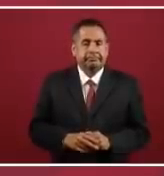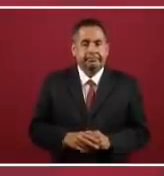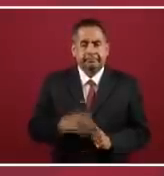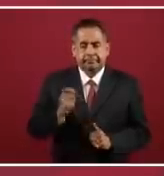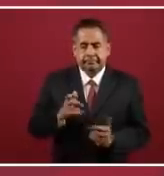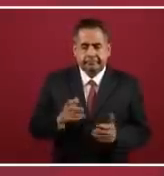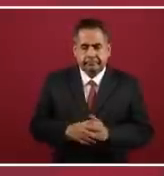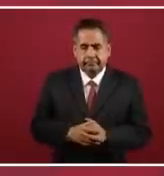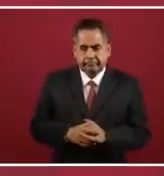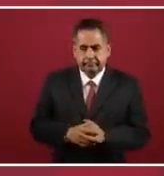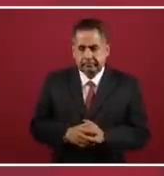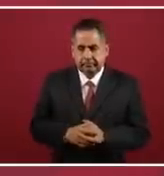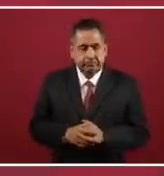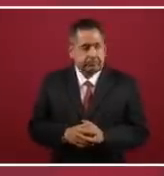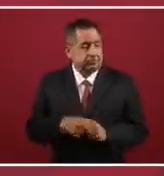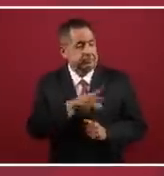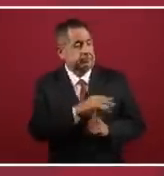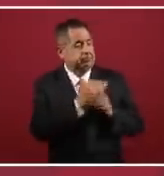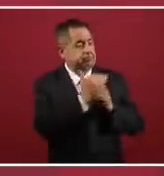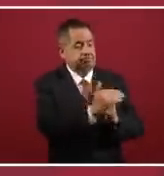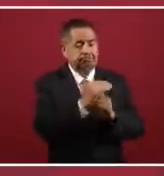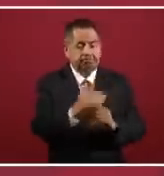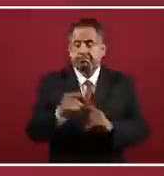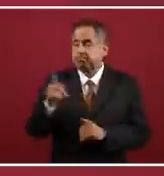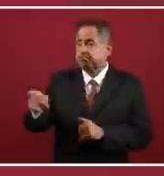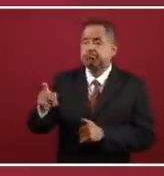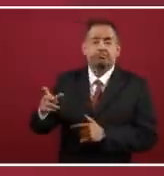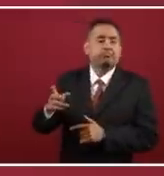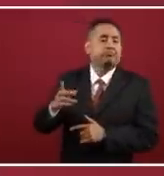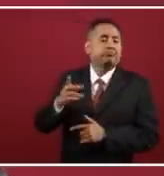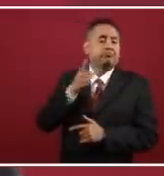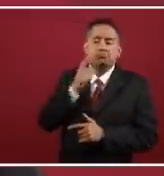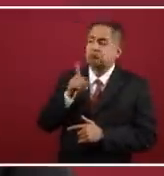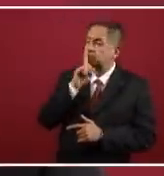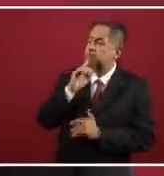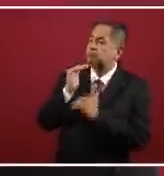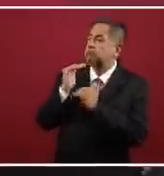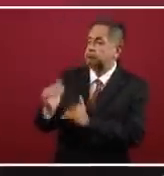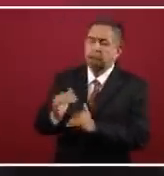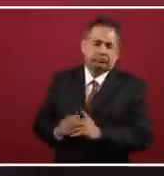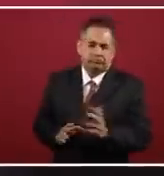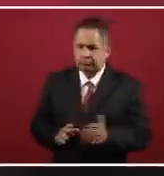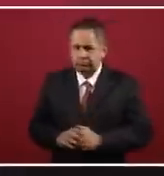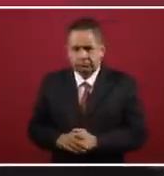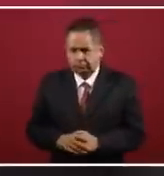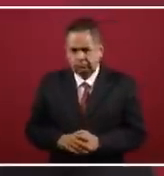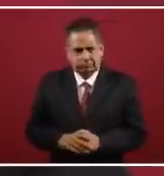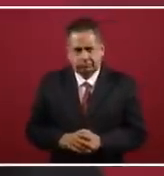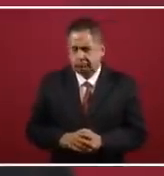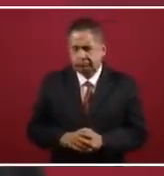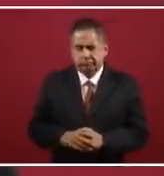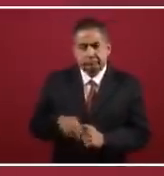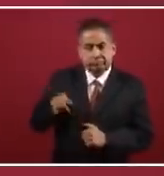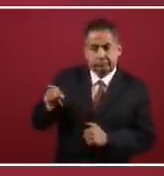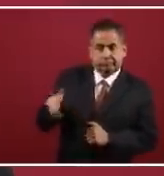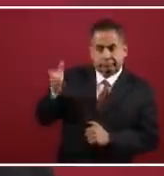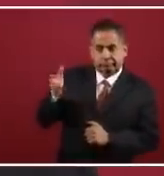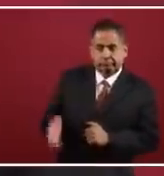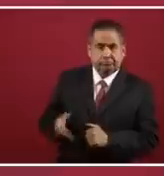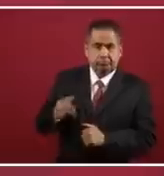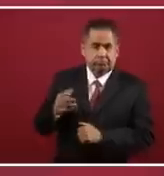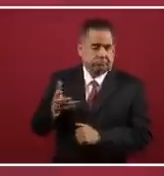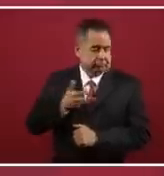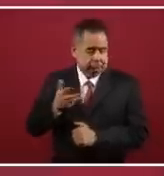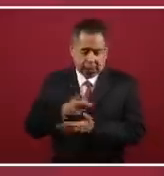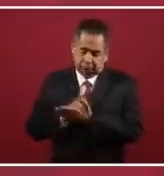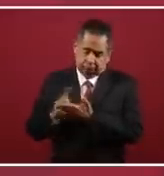no se puede limitar a nadie, mucho menos un legislador que tiene todo el